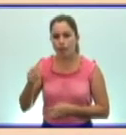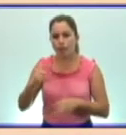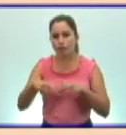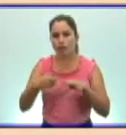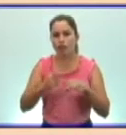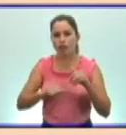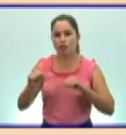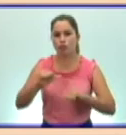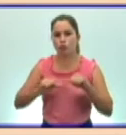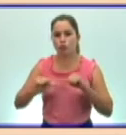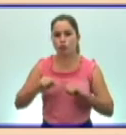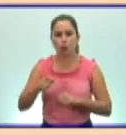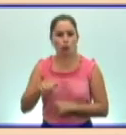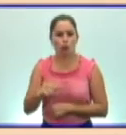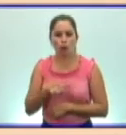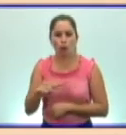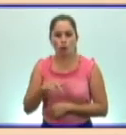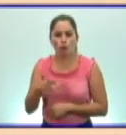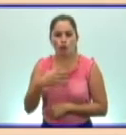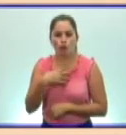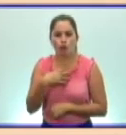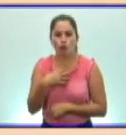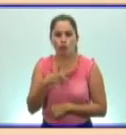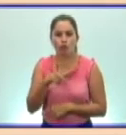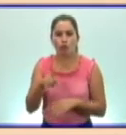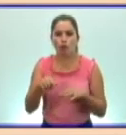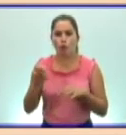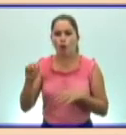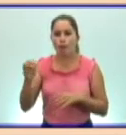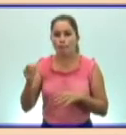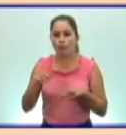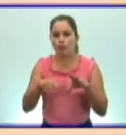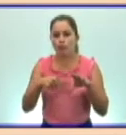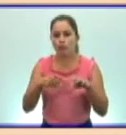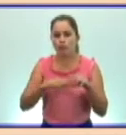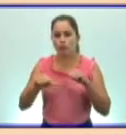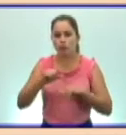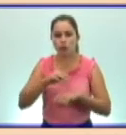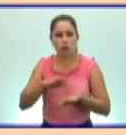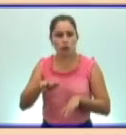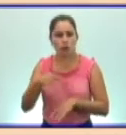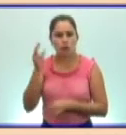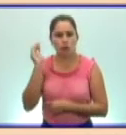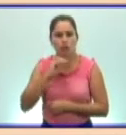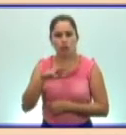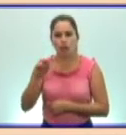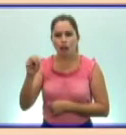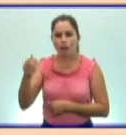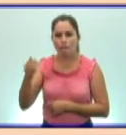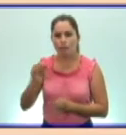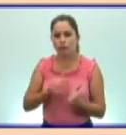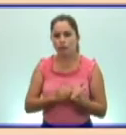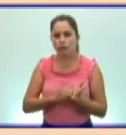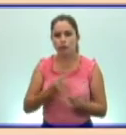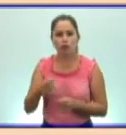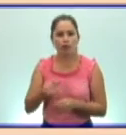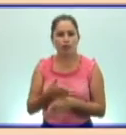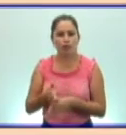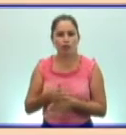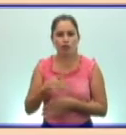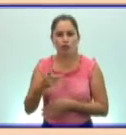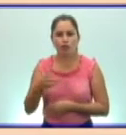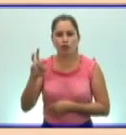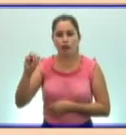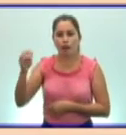disolución. O lo que es lo mismo, si yo tengo la masa de la disolución y ya conozco la masa de soluto, pues la diferencia sería la masa